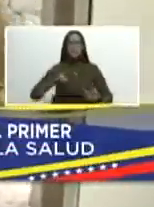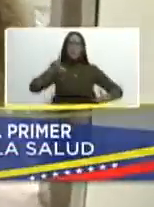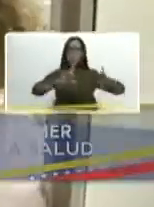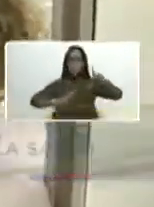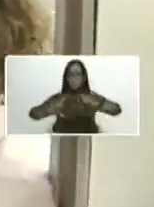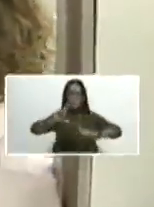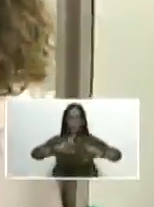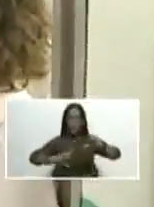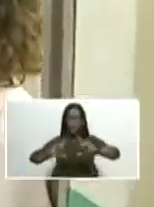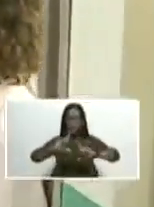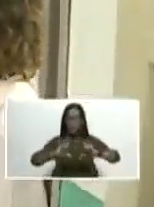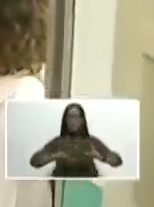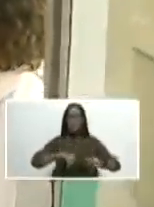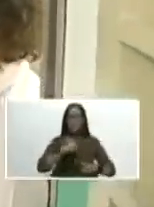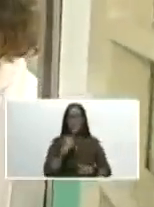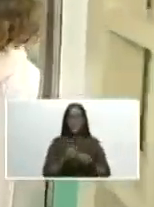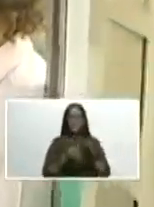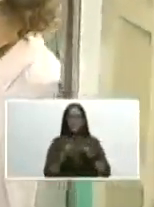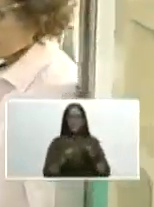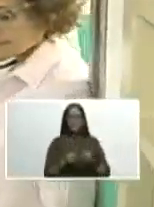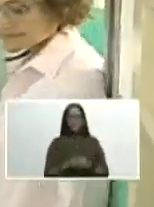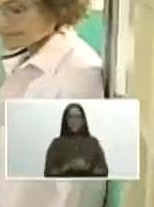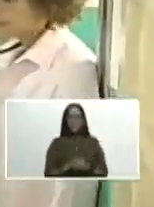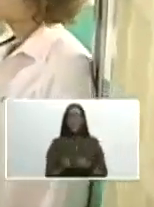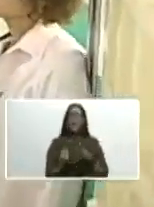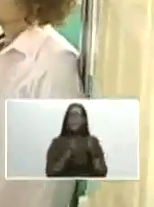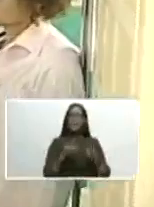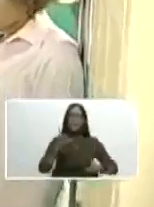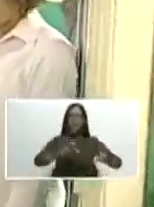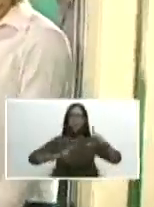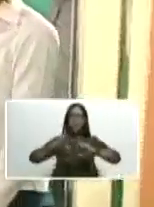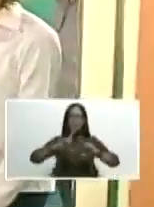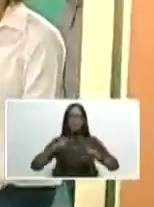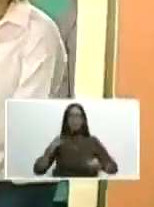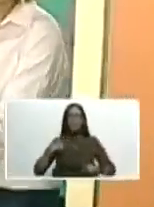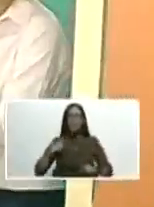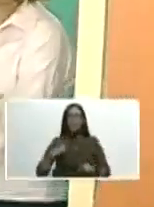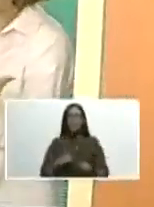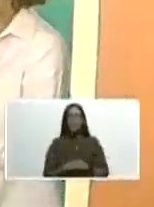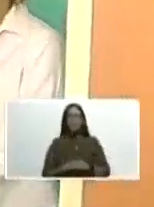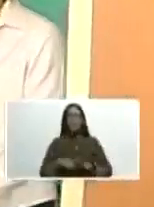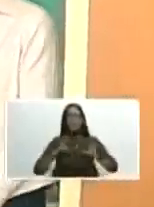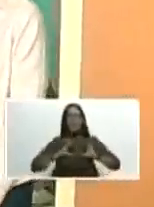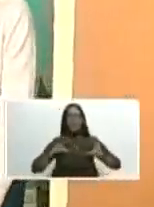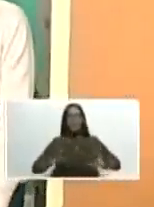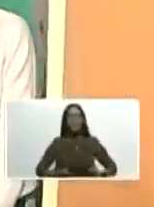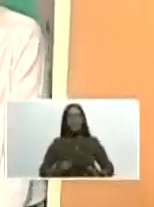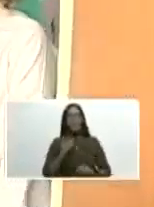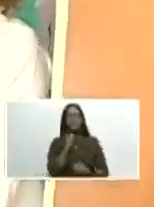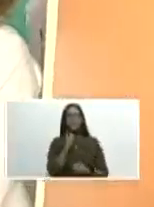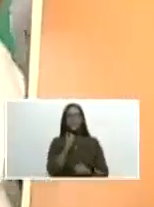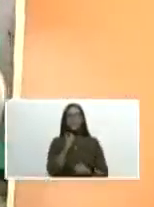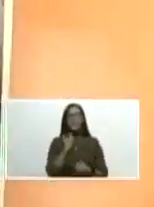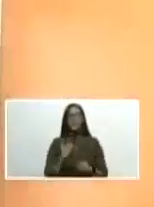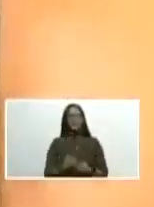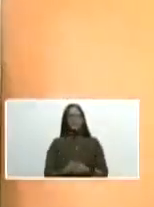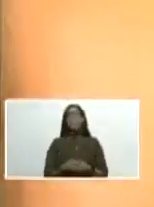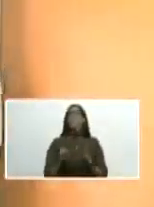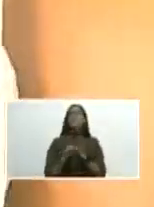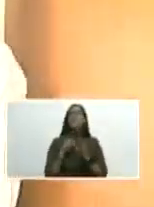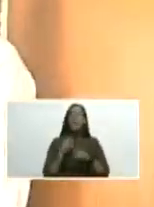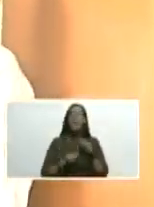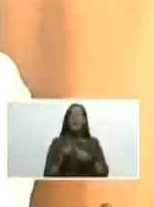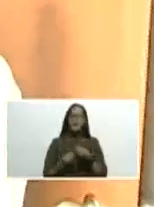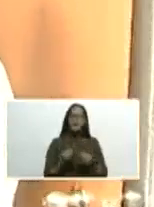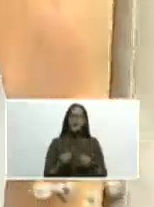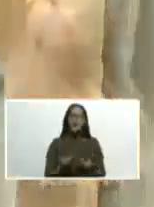Indira? ¿Qué así me puedes decir? Bueno, aparte del laboratorio, tenemos anatomía patológica, mi presidente. Anatomía patológica, correcto. Sí, donde vamos a hacer procesamiento